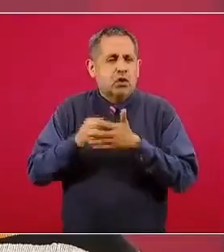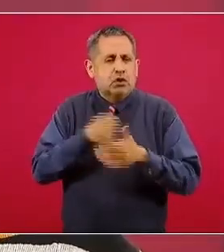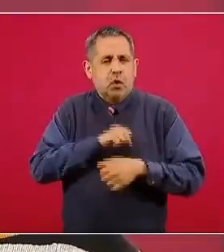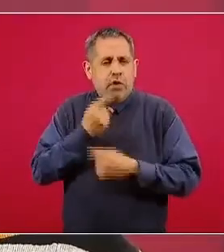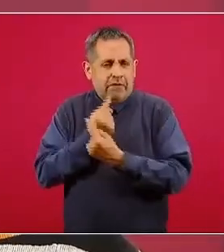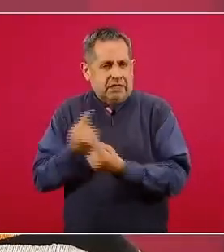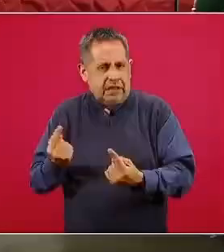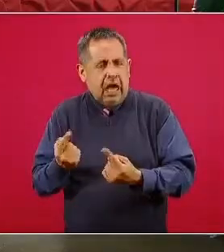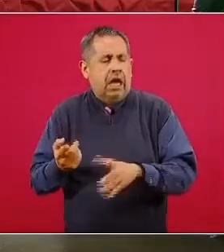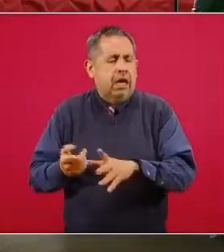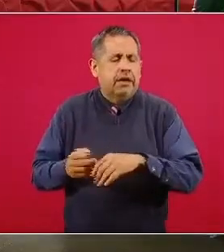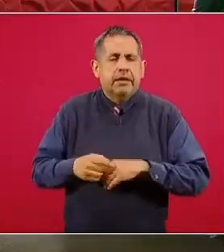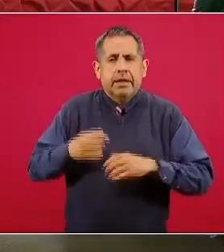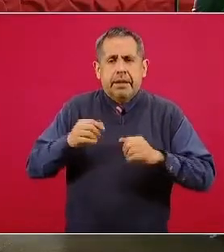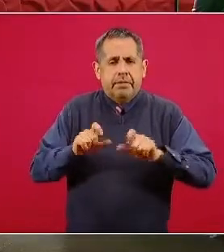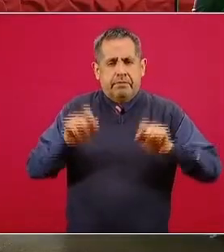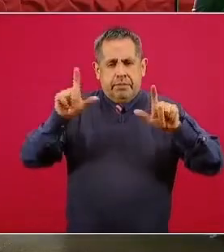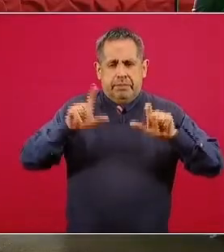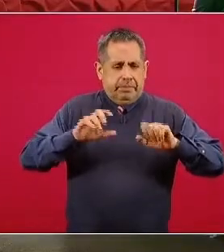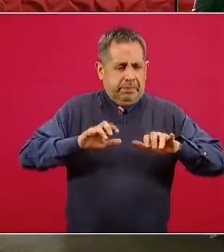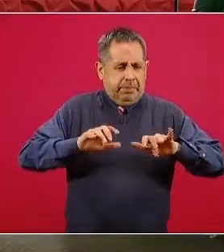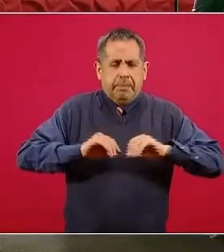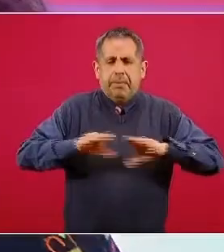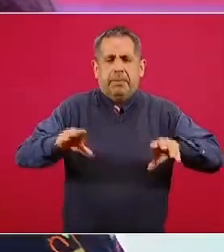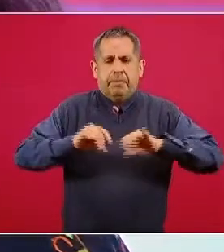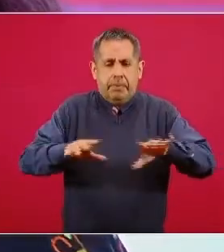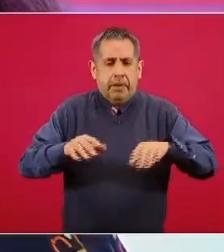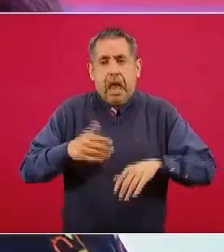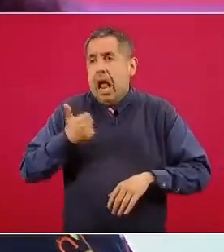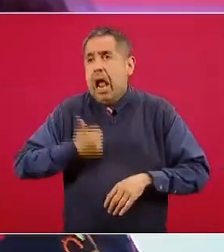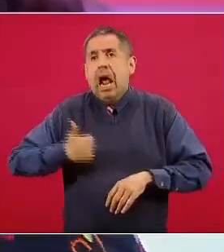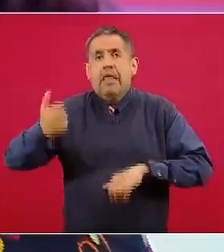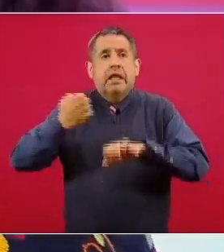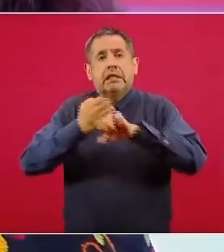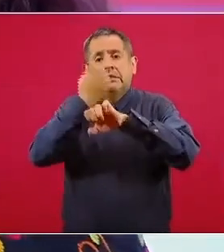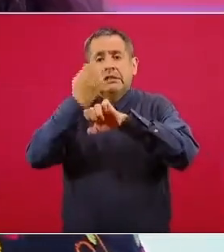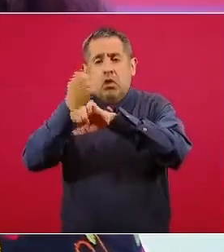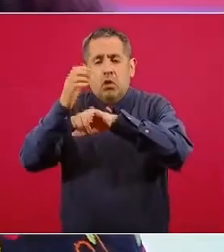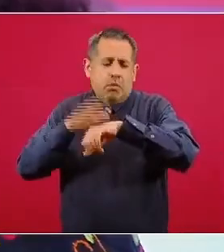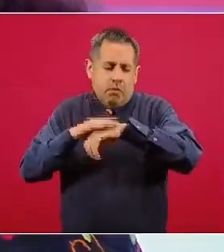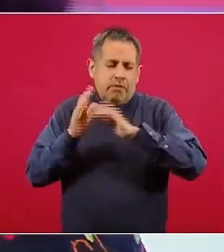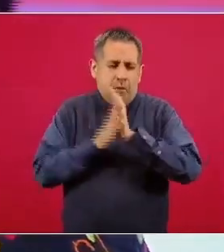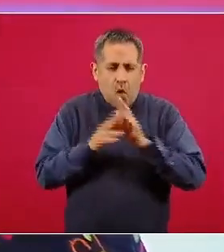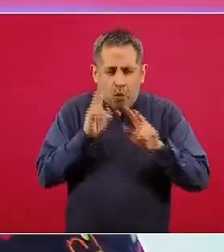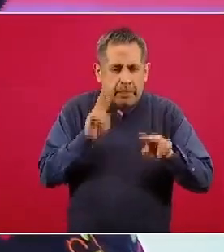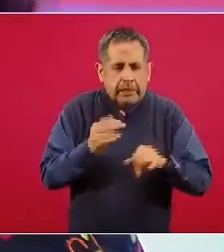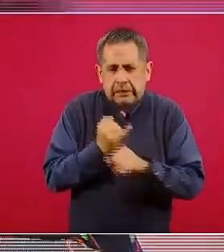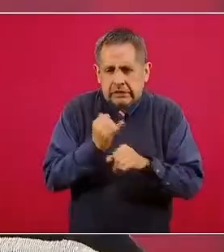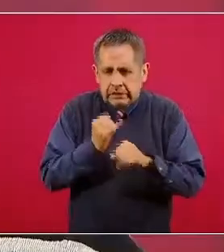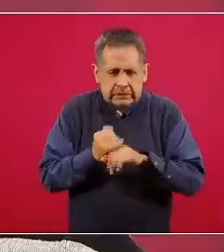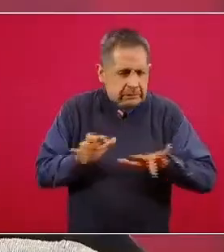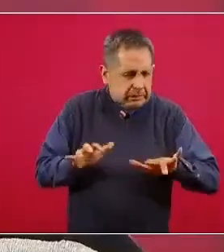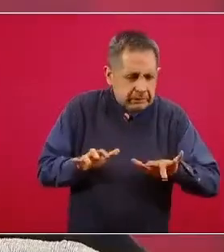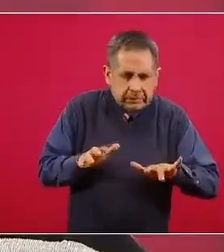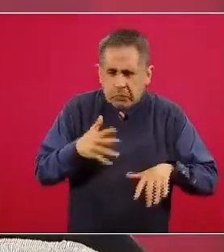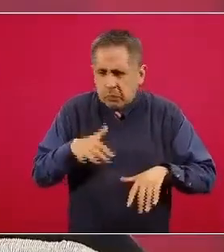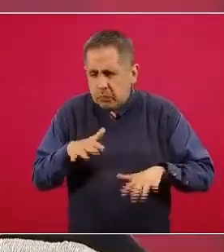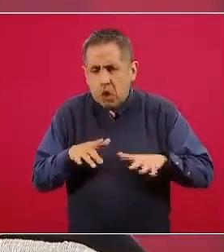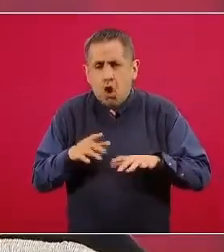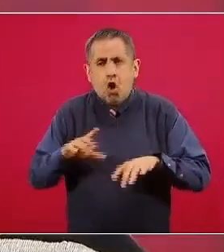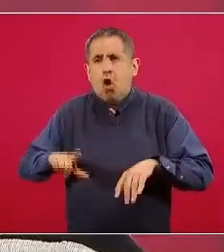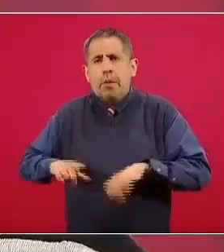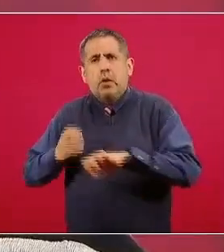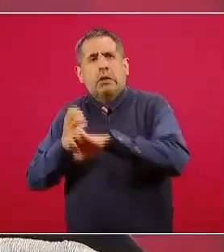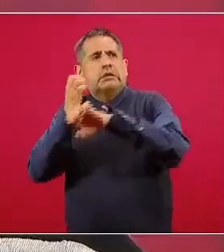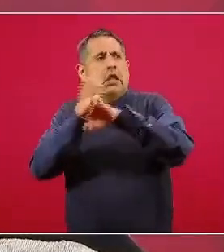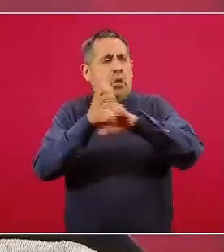y cada una de las entidades federativas pedirle por favor a la población que busque de las redes sociales o las páginas de los gobiernos de